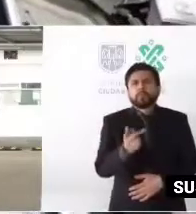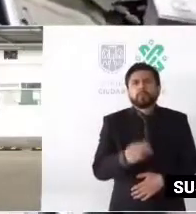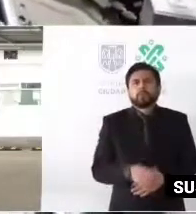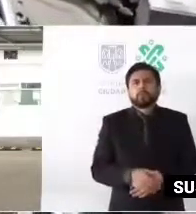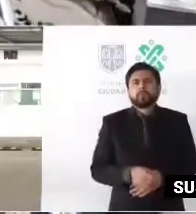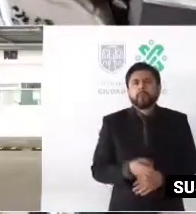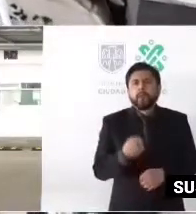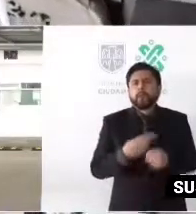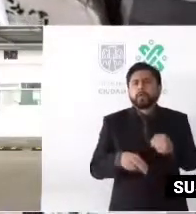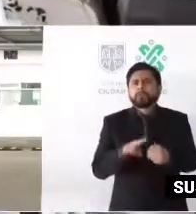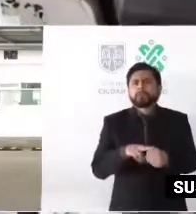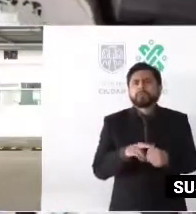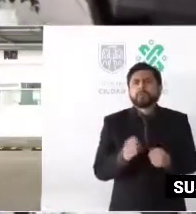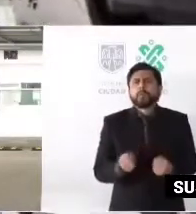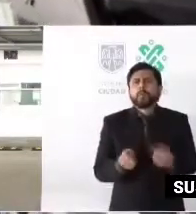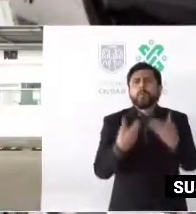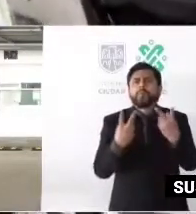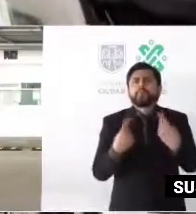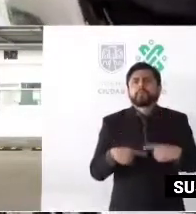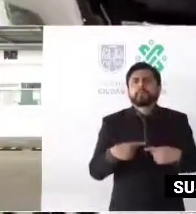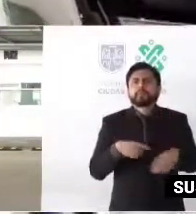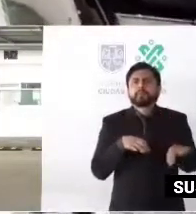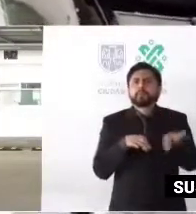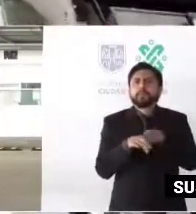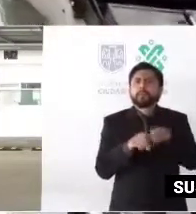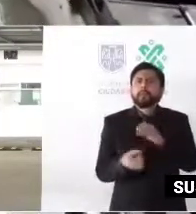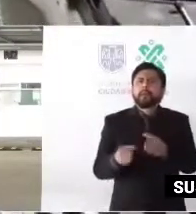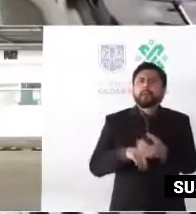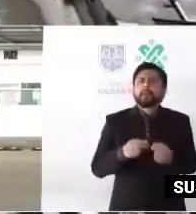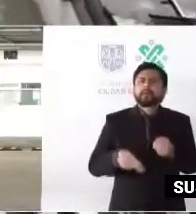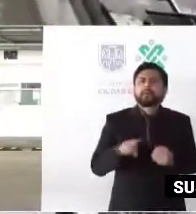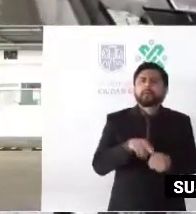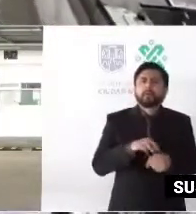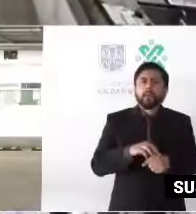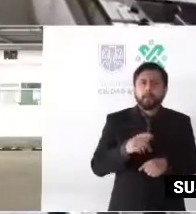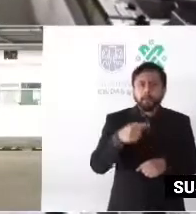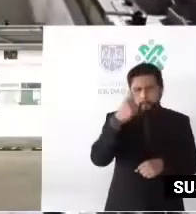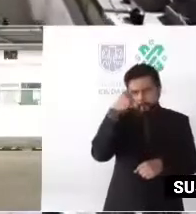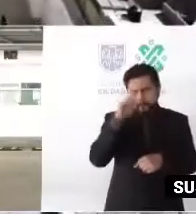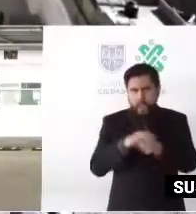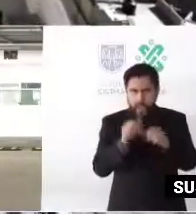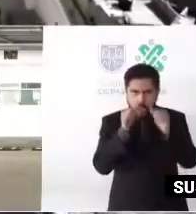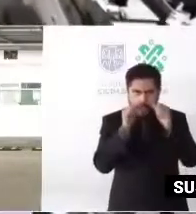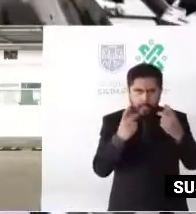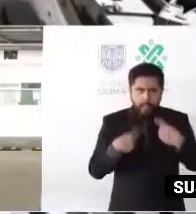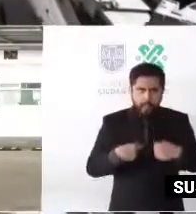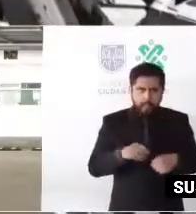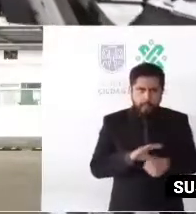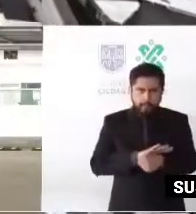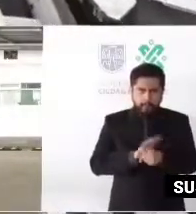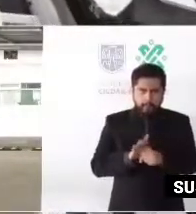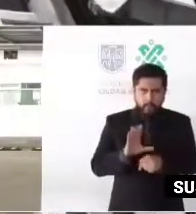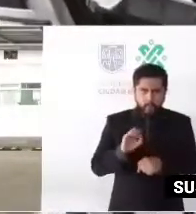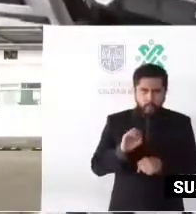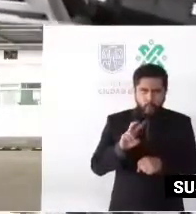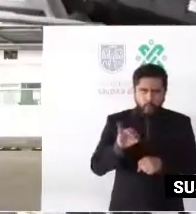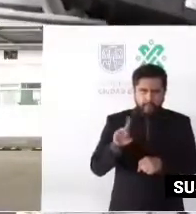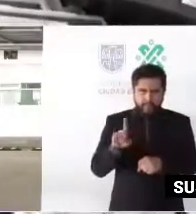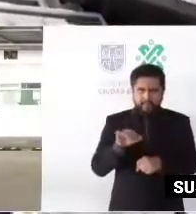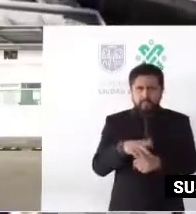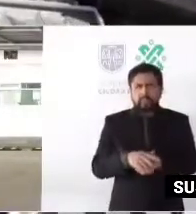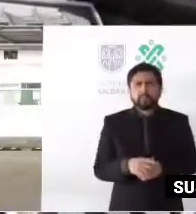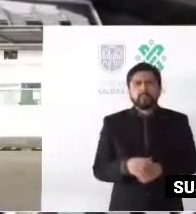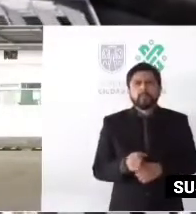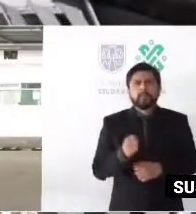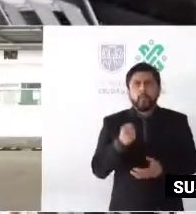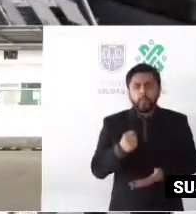hospital. ¿Cuánto personal va a laborar en este para la atención de enfermos COVID? ¿Y cuál fue la inversión que